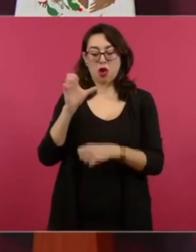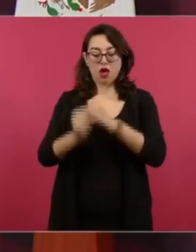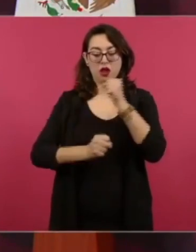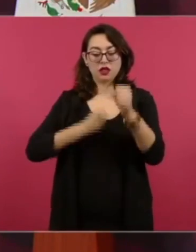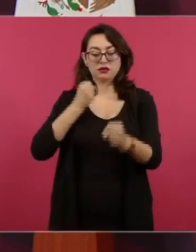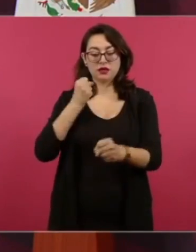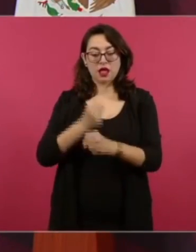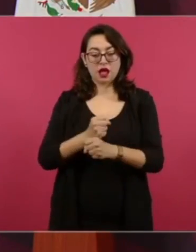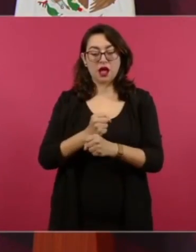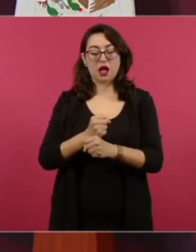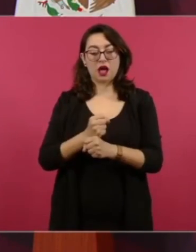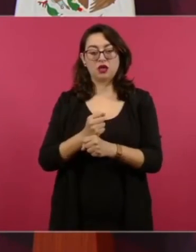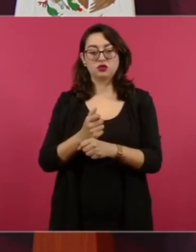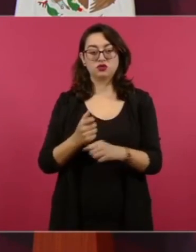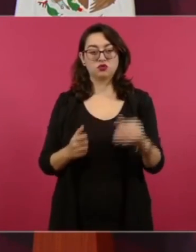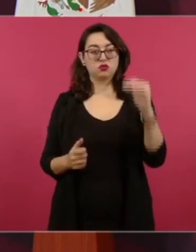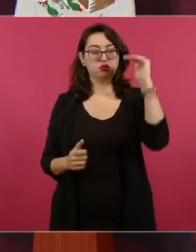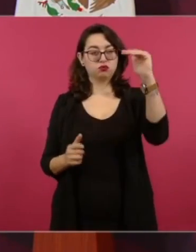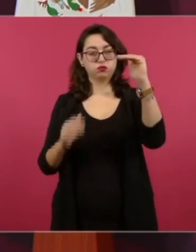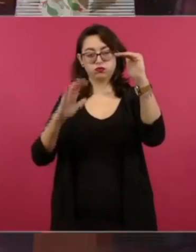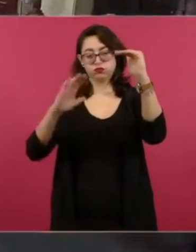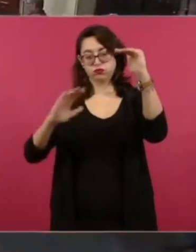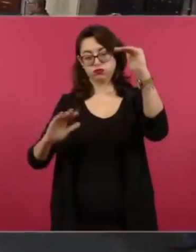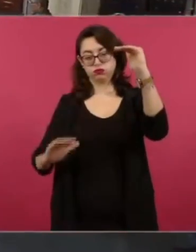en el tiempo de menos desigualdad.